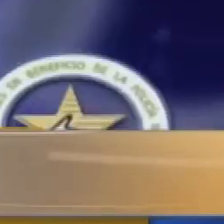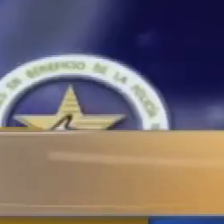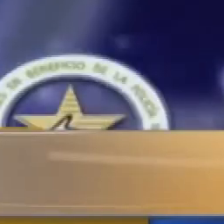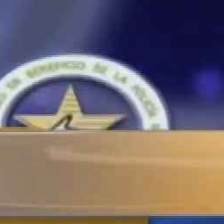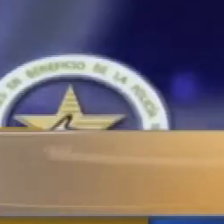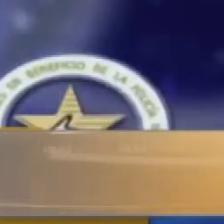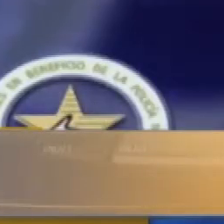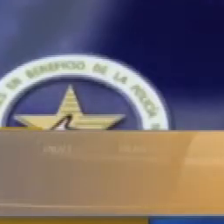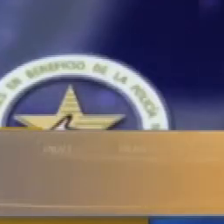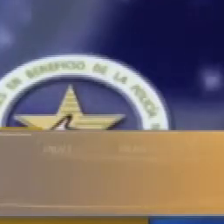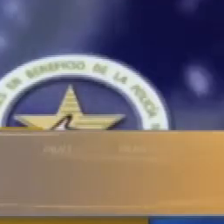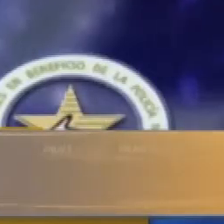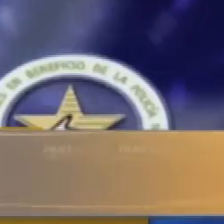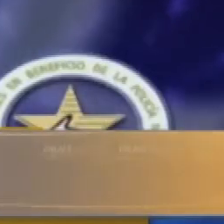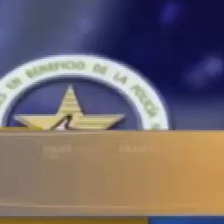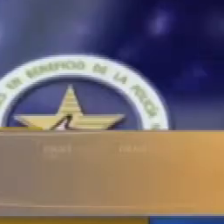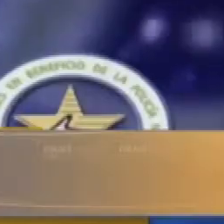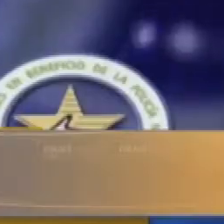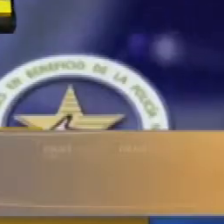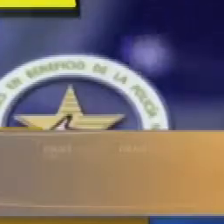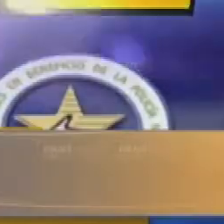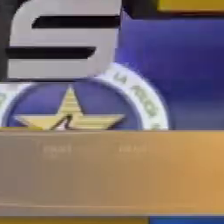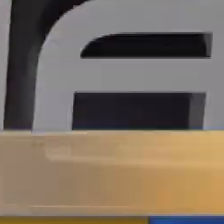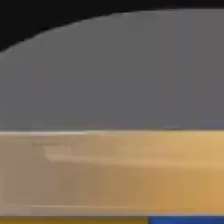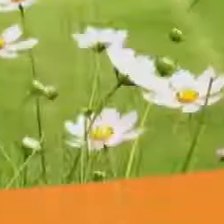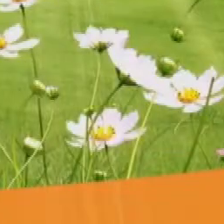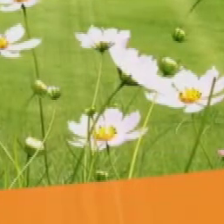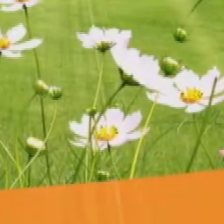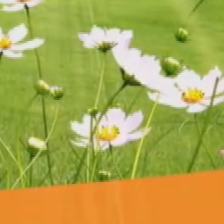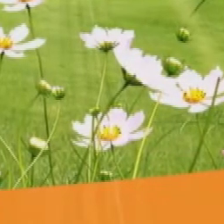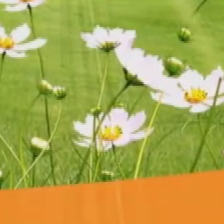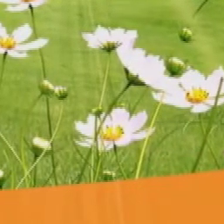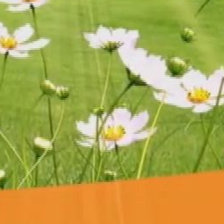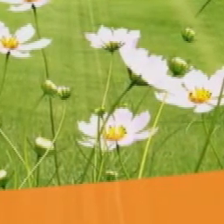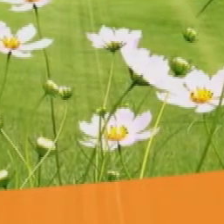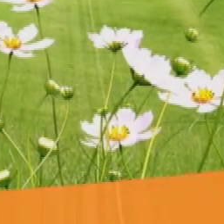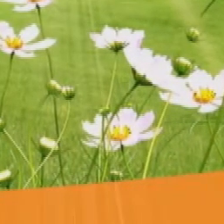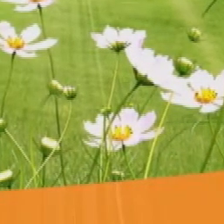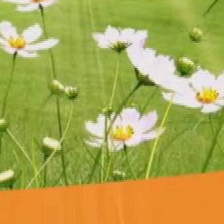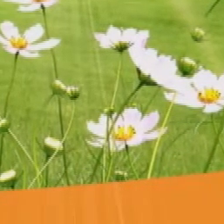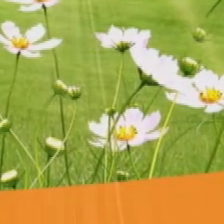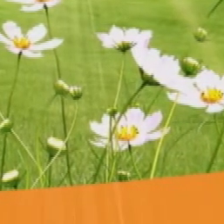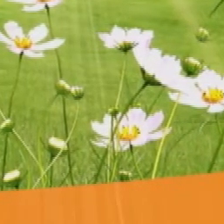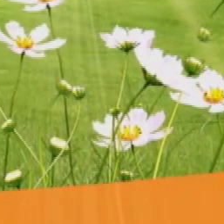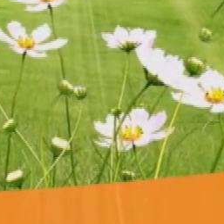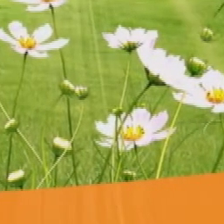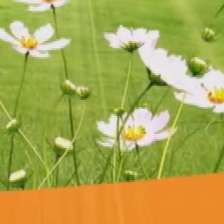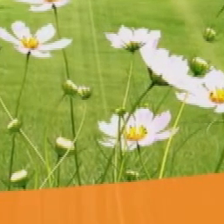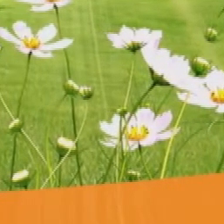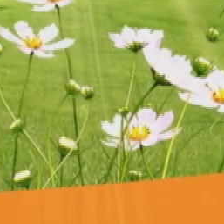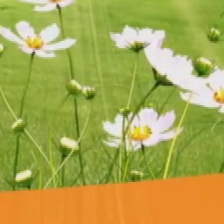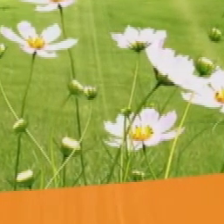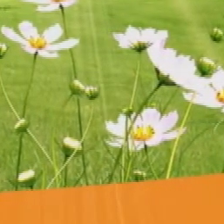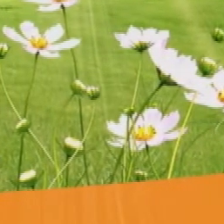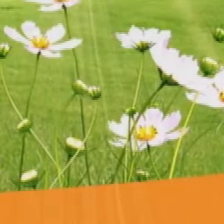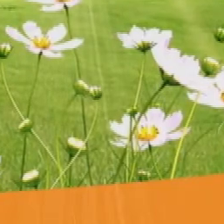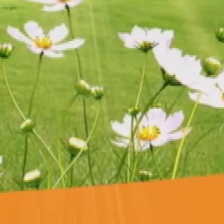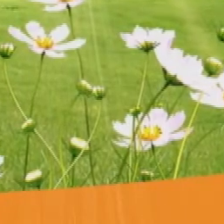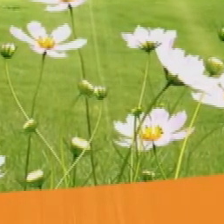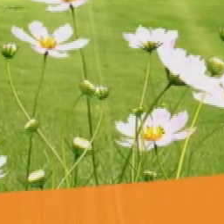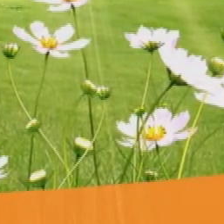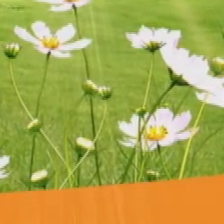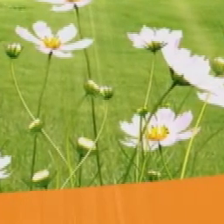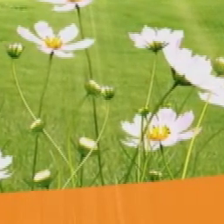Zuleta. Así lo ha dado a conocer el comandante del GOES en la ciudad. Con el patrocinio de Barzón Ecológico, Barzonadomas Delicias, líder en limpieza,